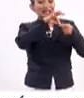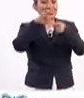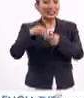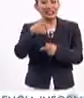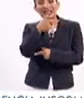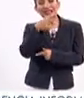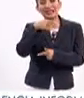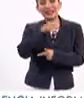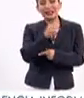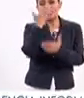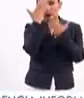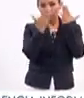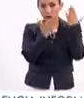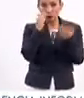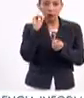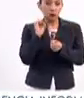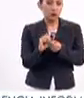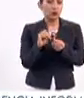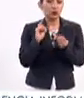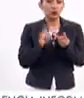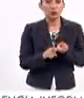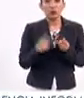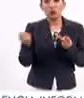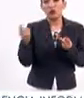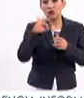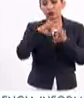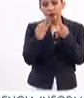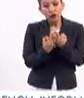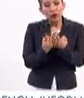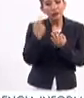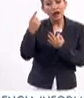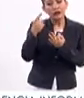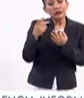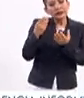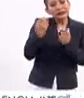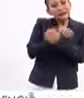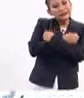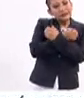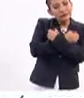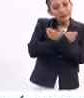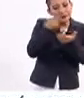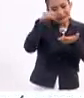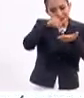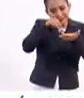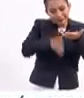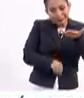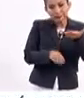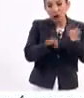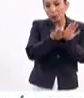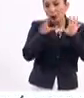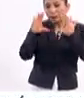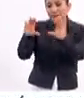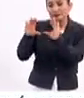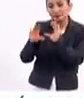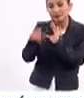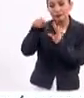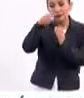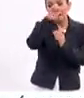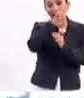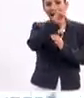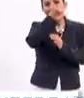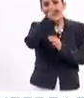de estudio o, digamos, esquemas, digamos, el modelo educativo que está detrás, los